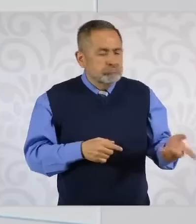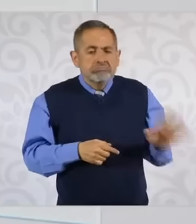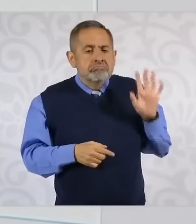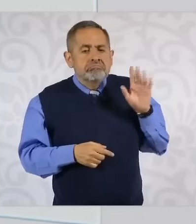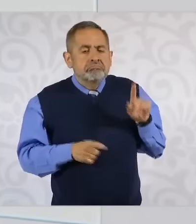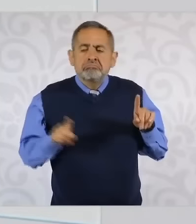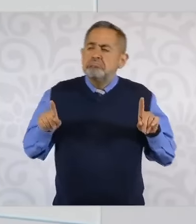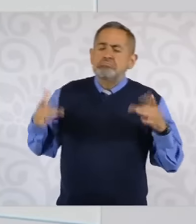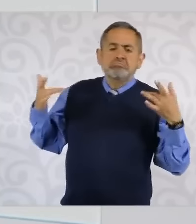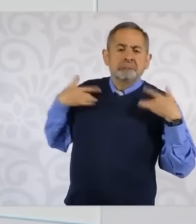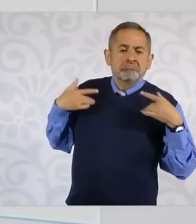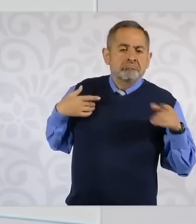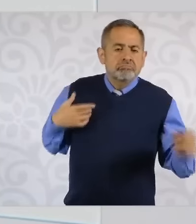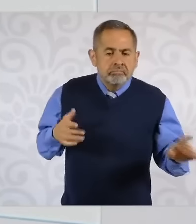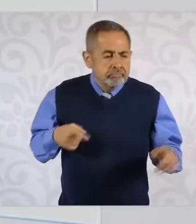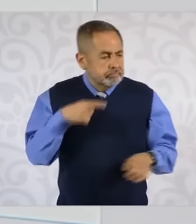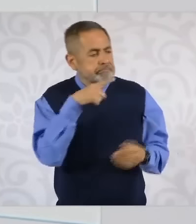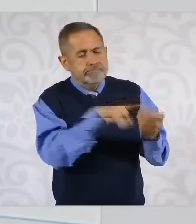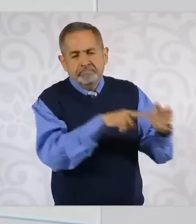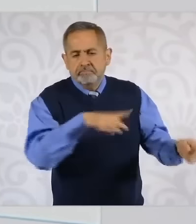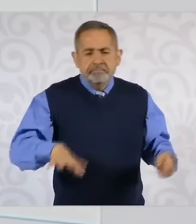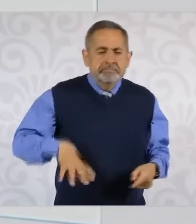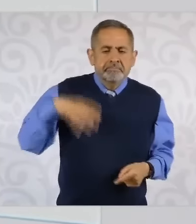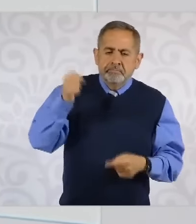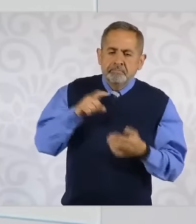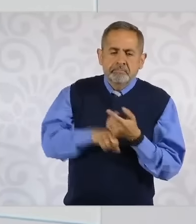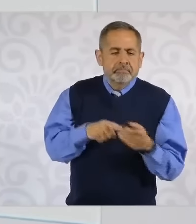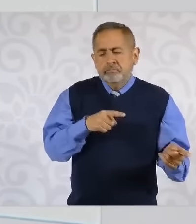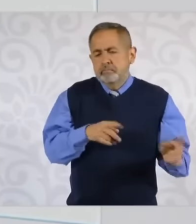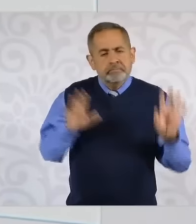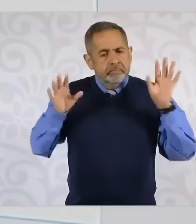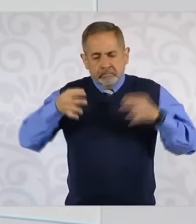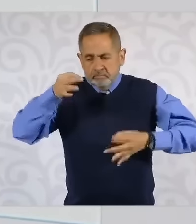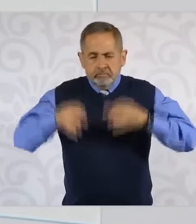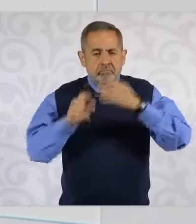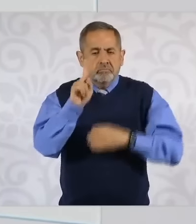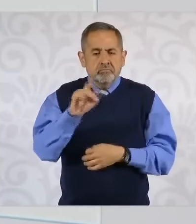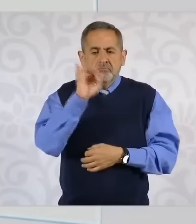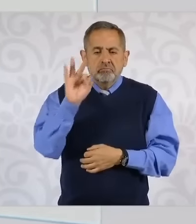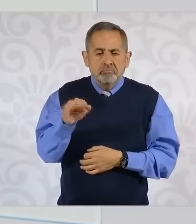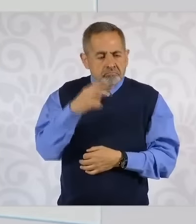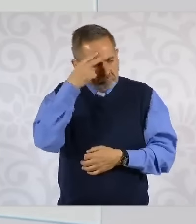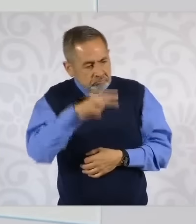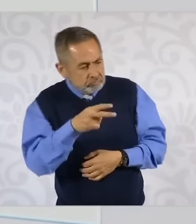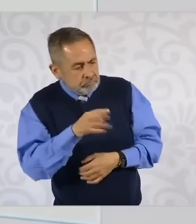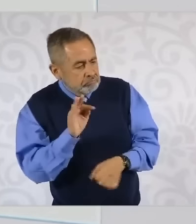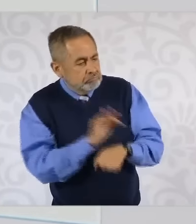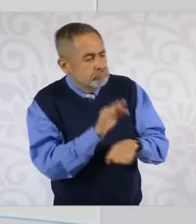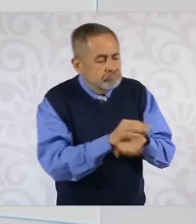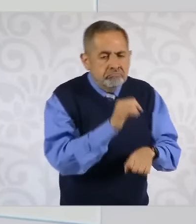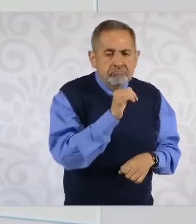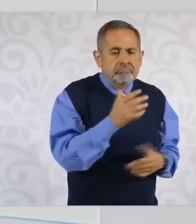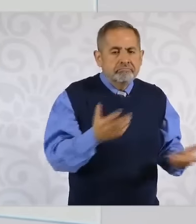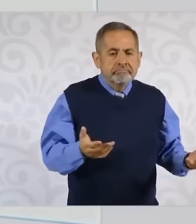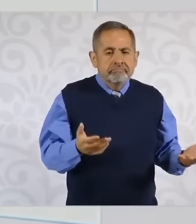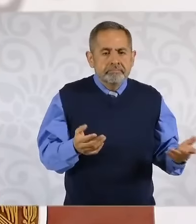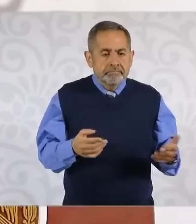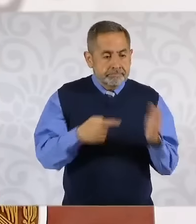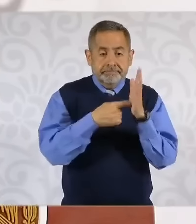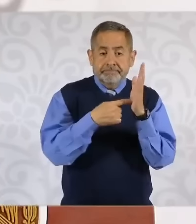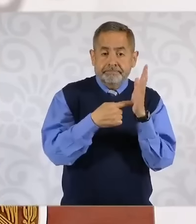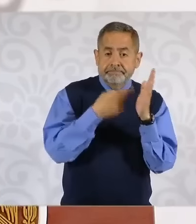común para detener este abuso interesado del Poder Judicial de México para beneficio personal, sostuvo el